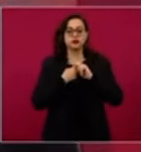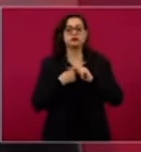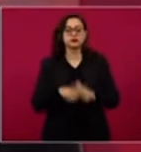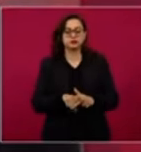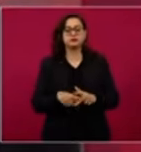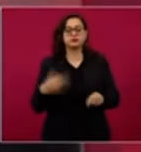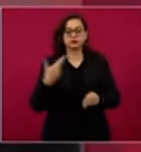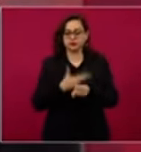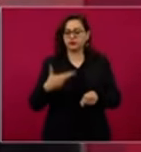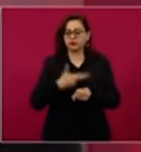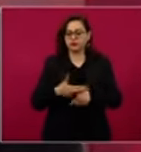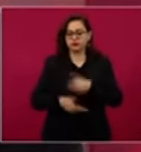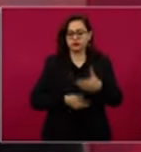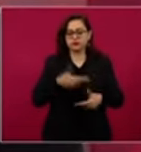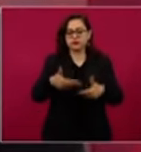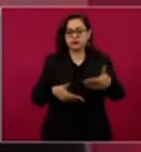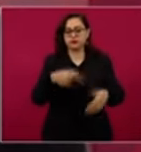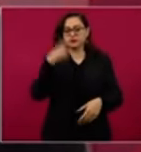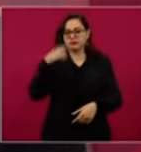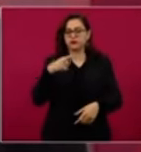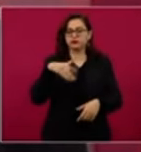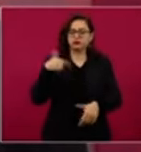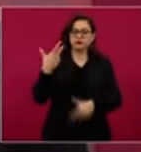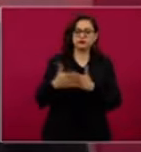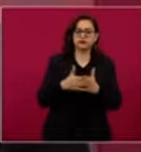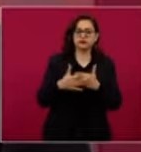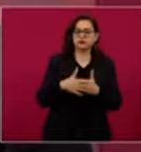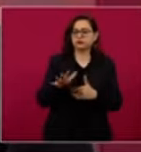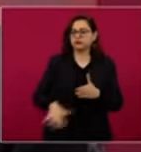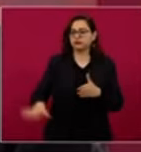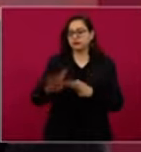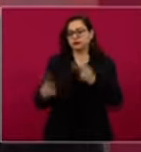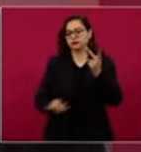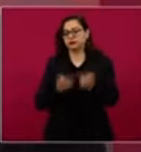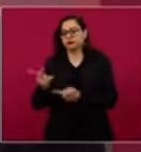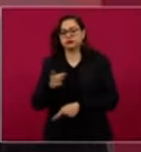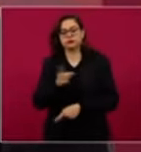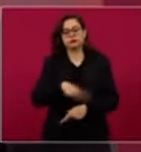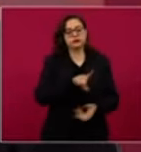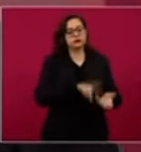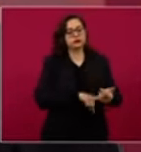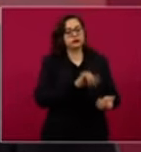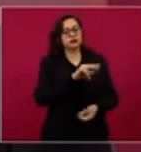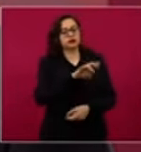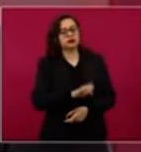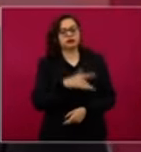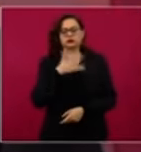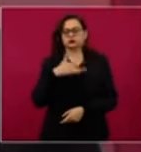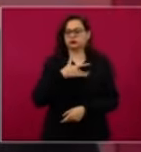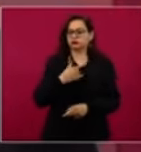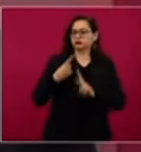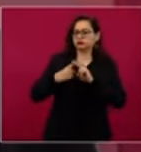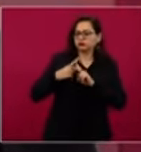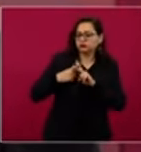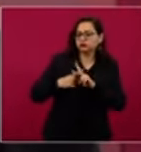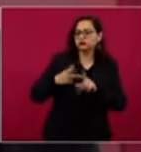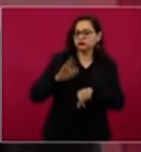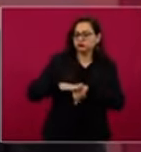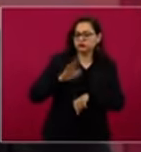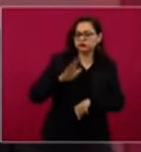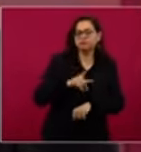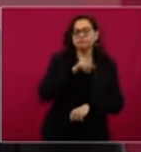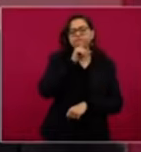han acordado, determinando en el seno del instituto, que ya no seguirían contando o validando